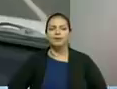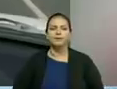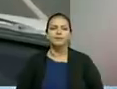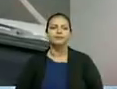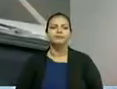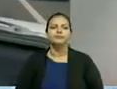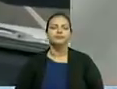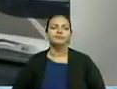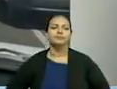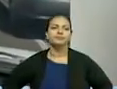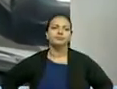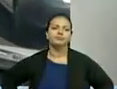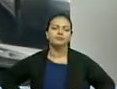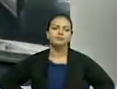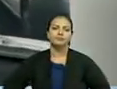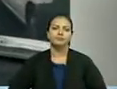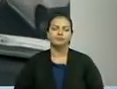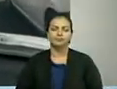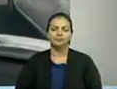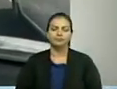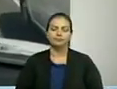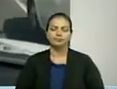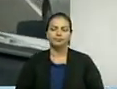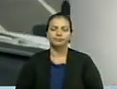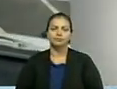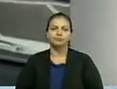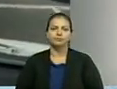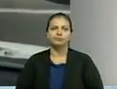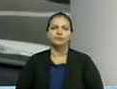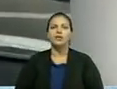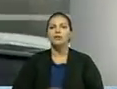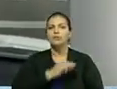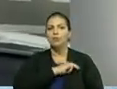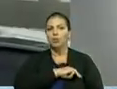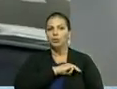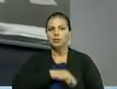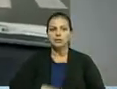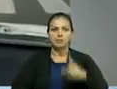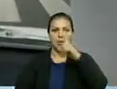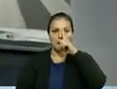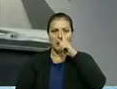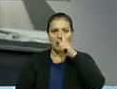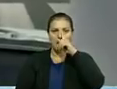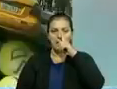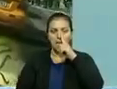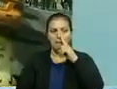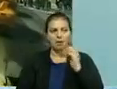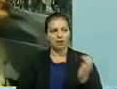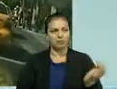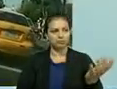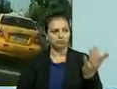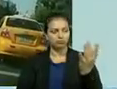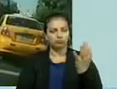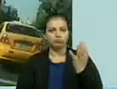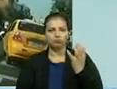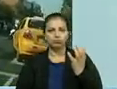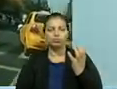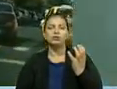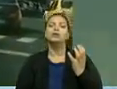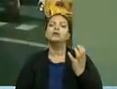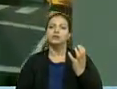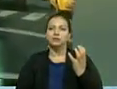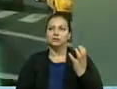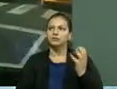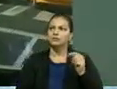por las medidas de seguridad. Están llegando también en este momento personal del municipio de Guayaquil. Vemos que están llegando con